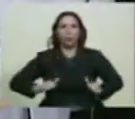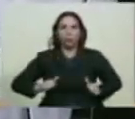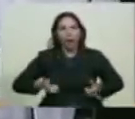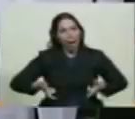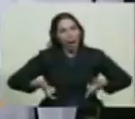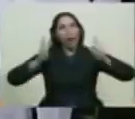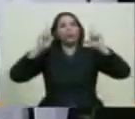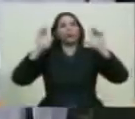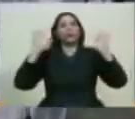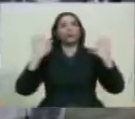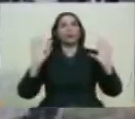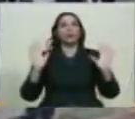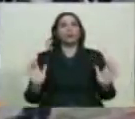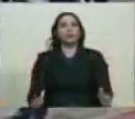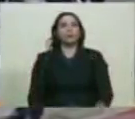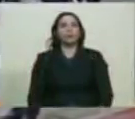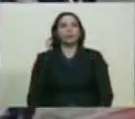¡Autorizado!